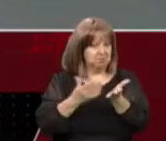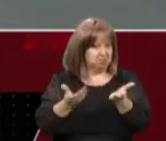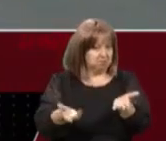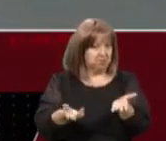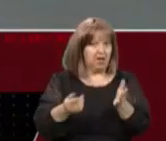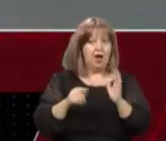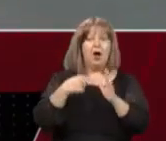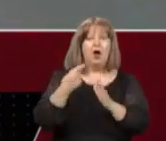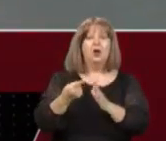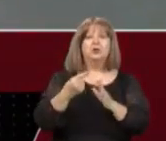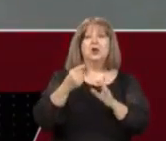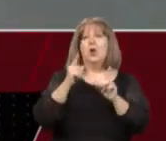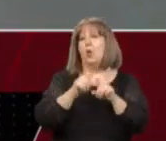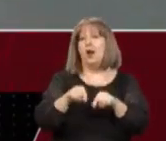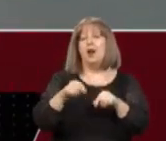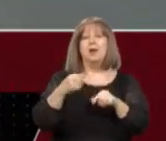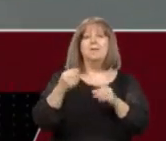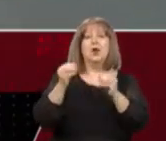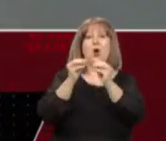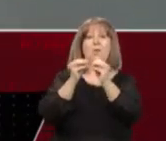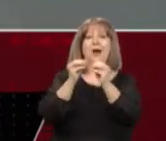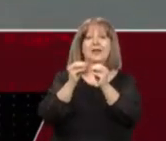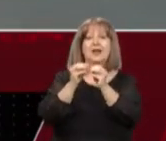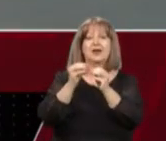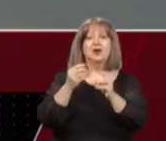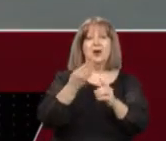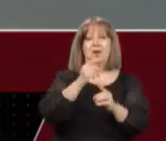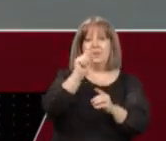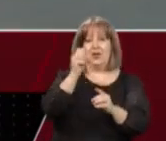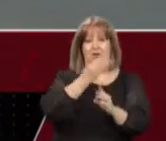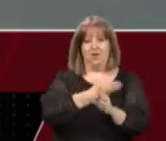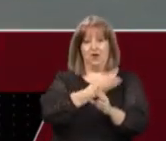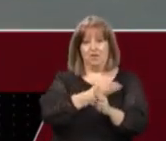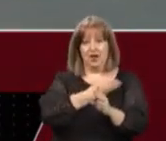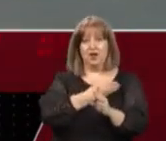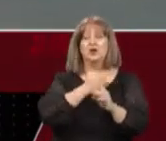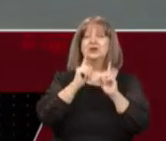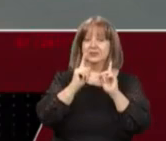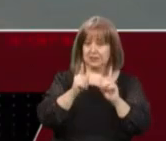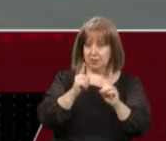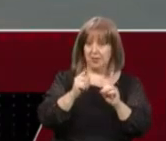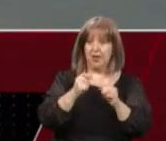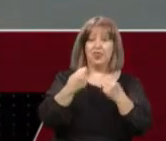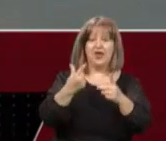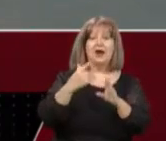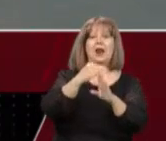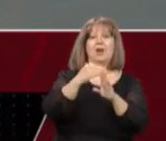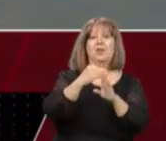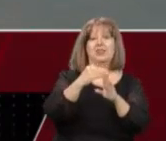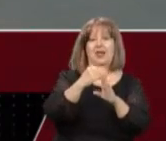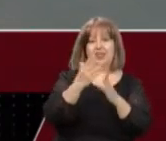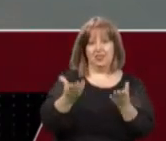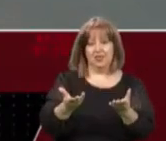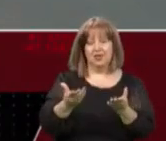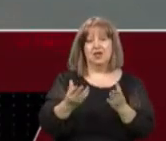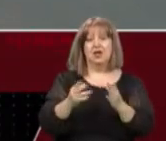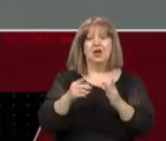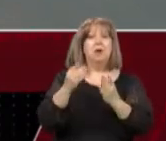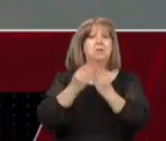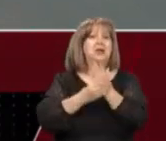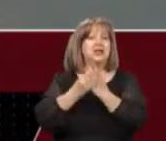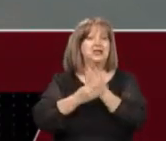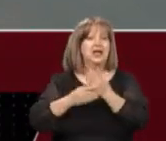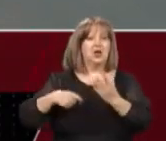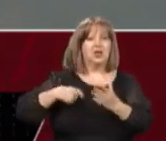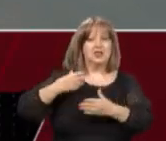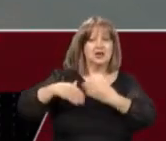febrero y este mes el depósito es cero, no hay movimientos, con lo cual interpretamos que hay una baja. No hubo ningún tipo de operativo de parte del Ministerio de